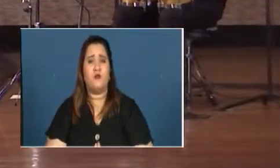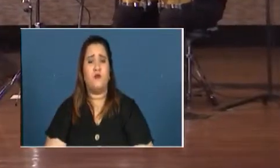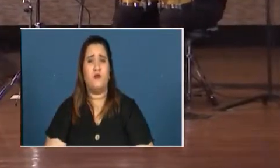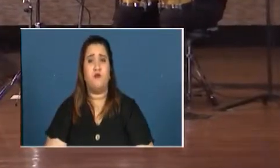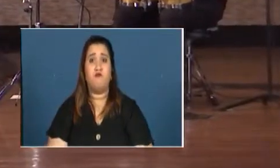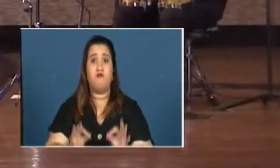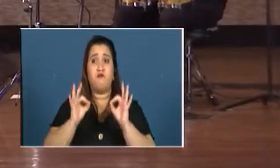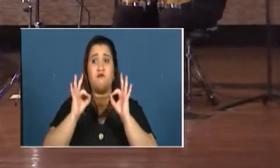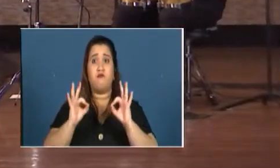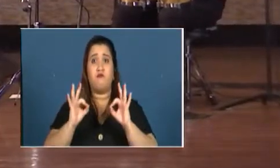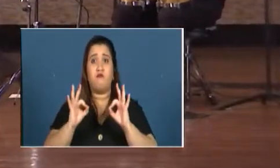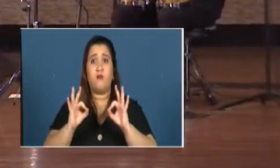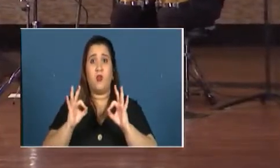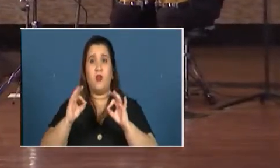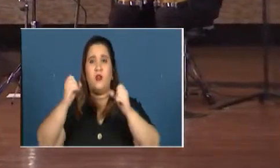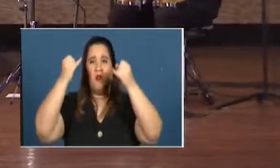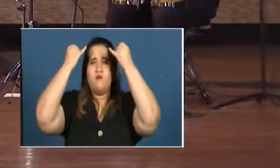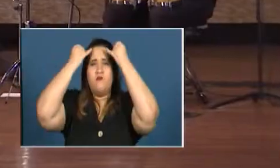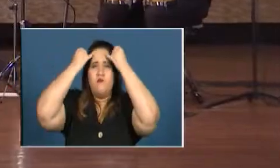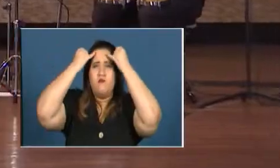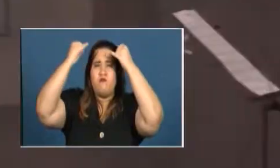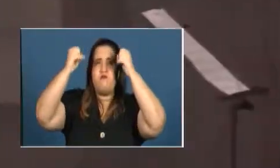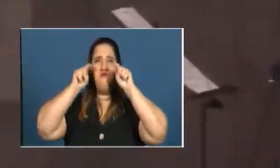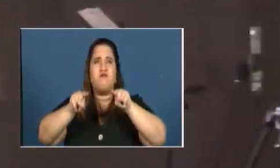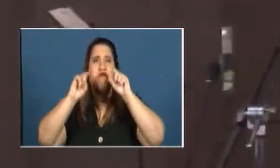Y bueno, me inspiré en ese tema.